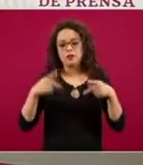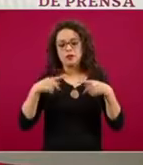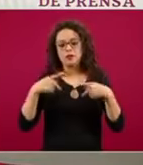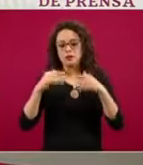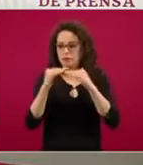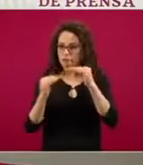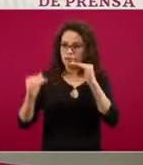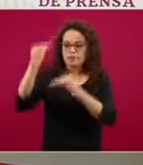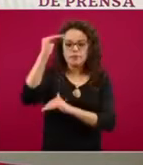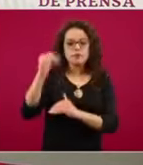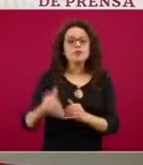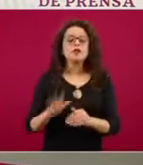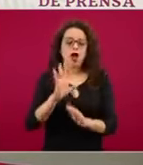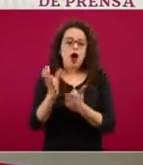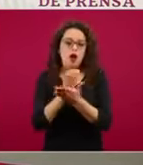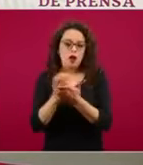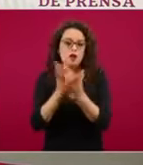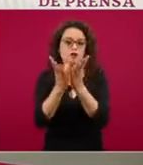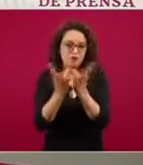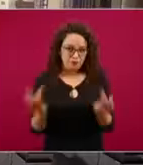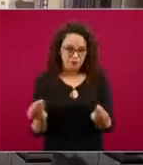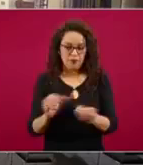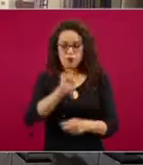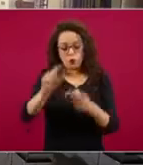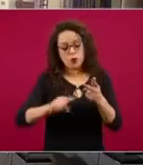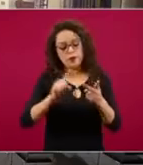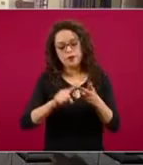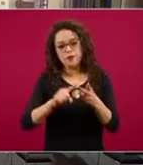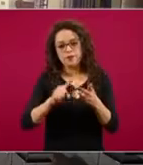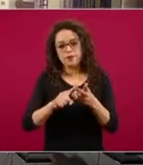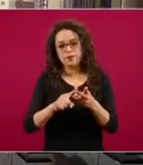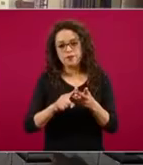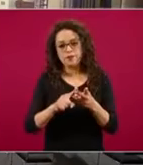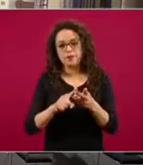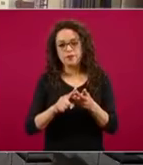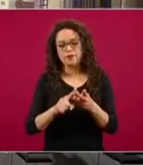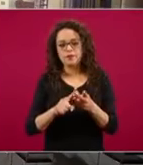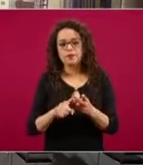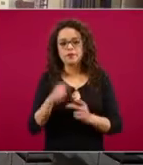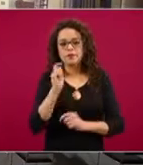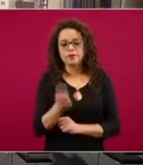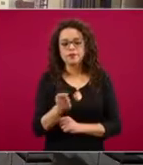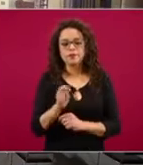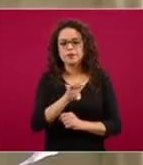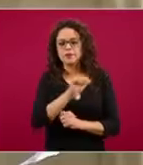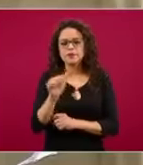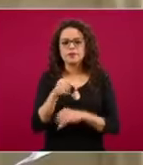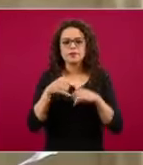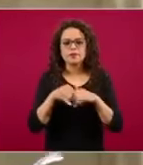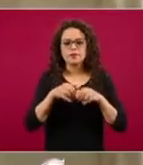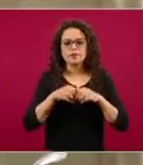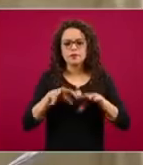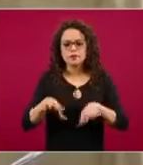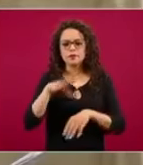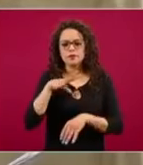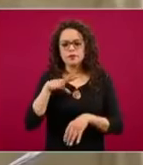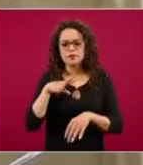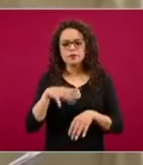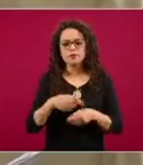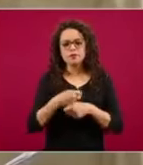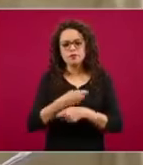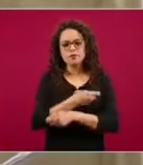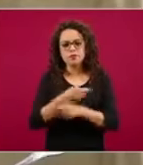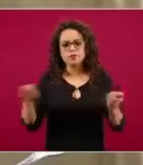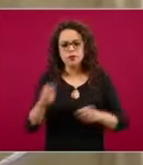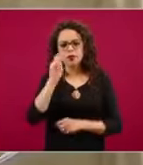Y otra pregunta, si me permite, en el caso de la información que circula sobre la eficacia